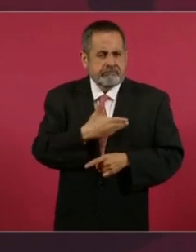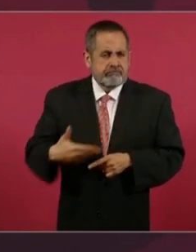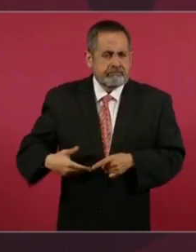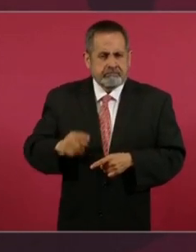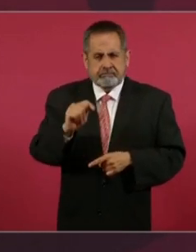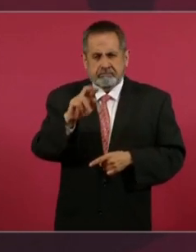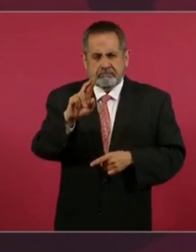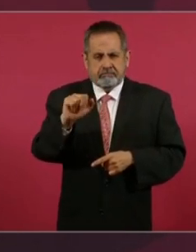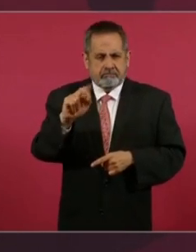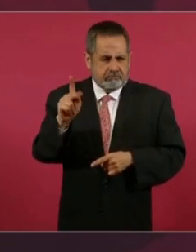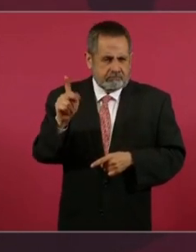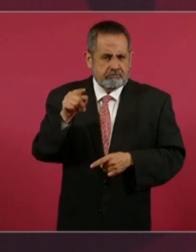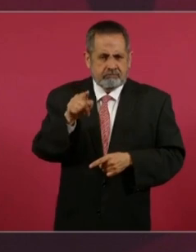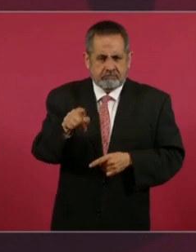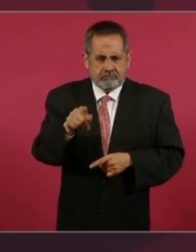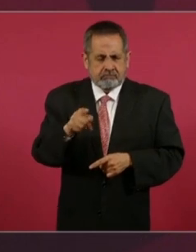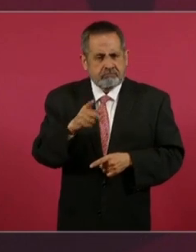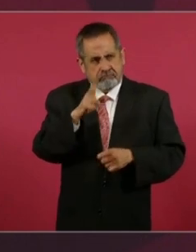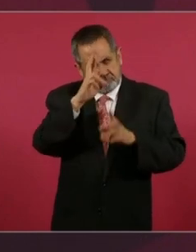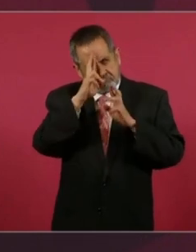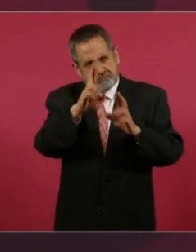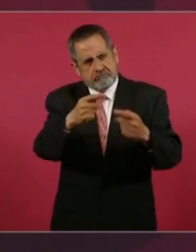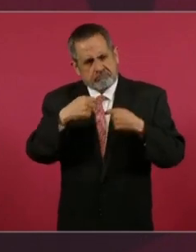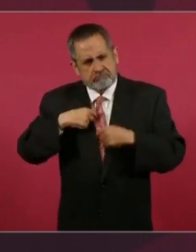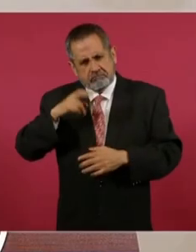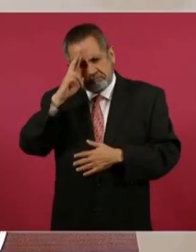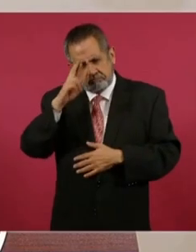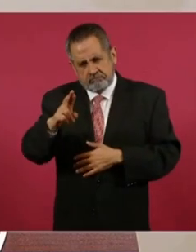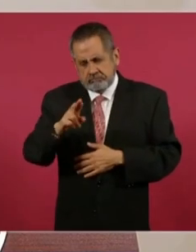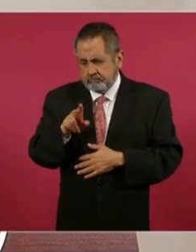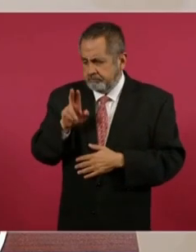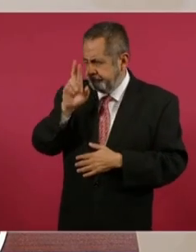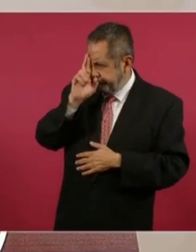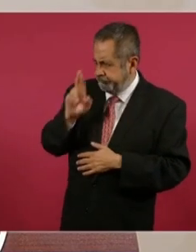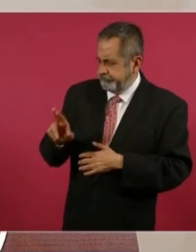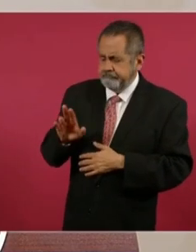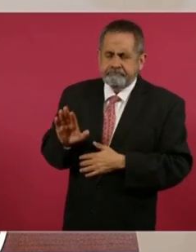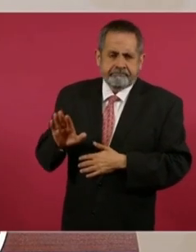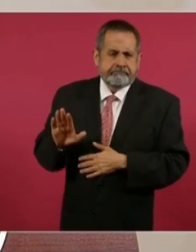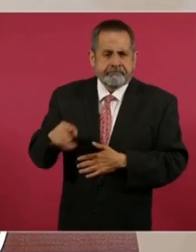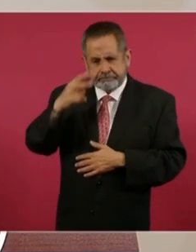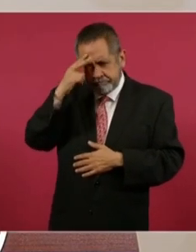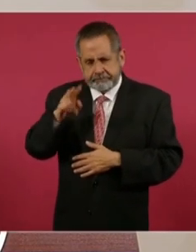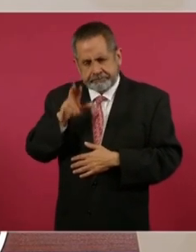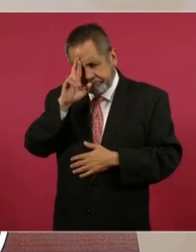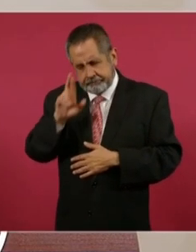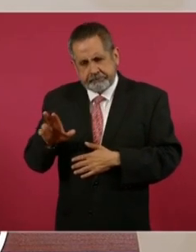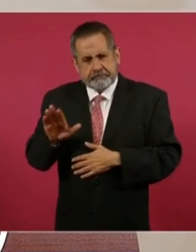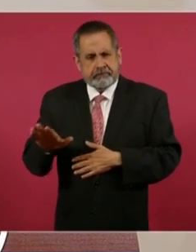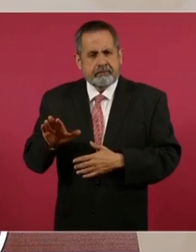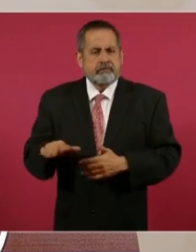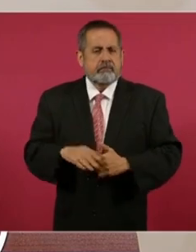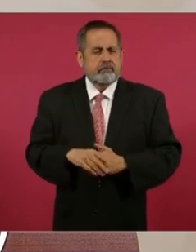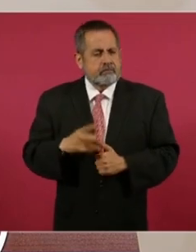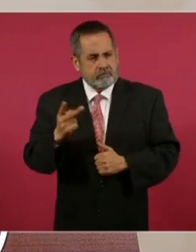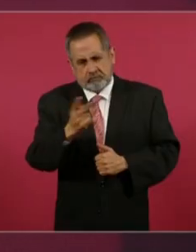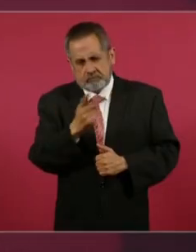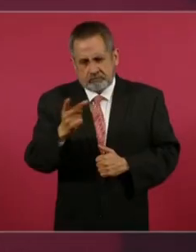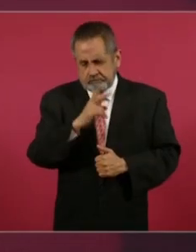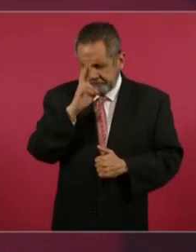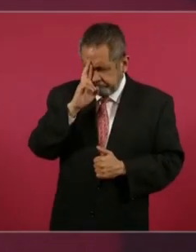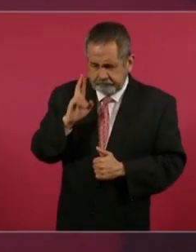Trump, fue respetuoso de la soberanía de México, los dos.